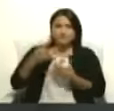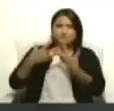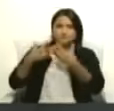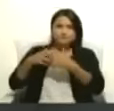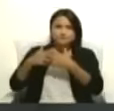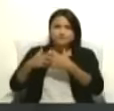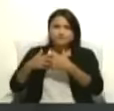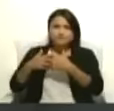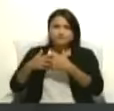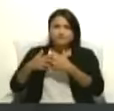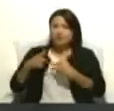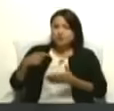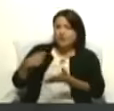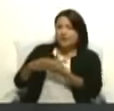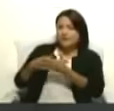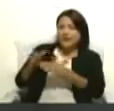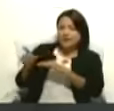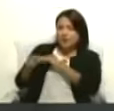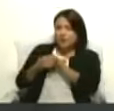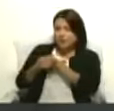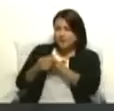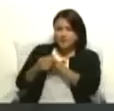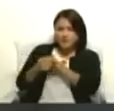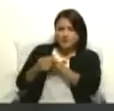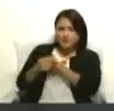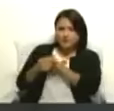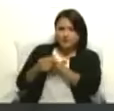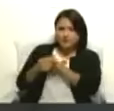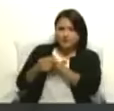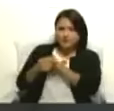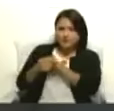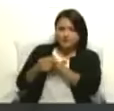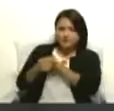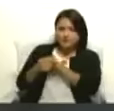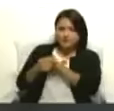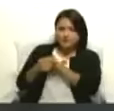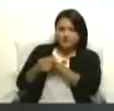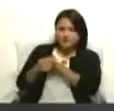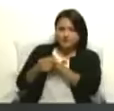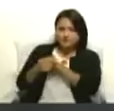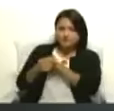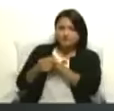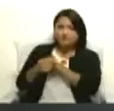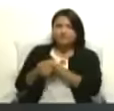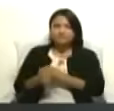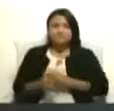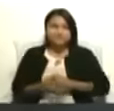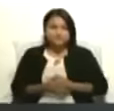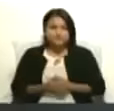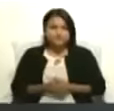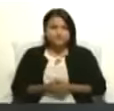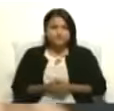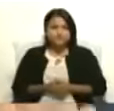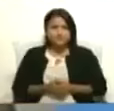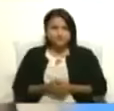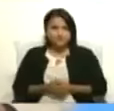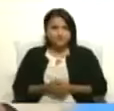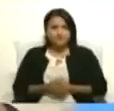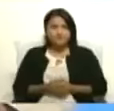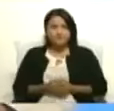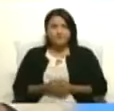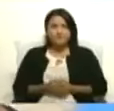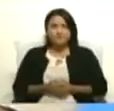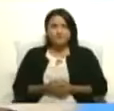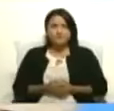financiamiento de Guyana le parece creíble aquello en la cop 28 ejecutivo de la ex m dijo que ellos no estaban